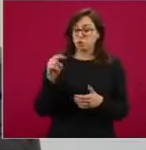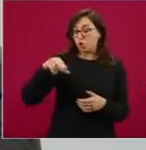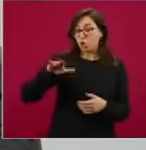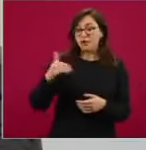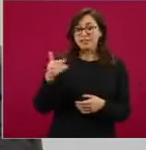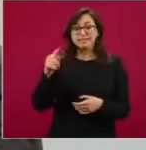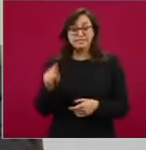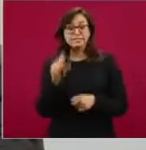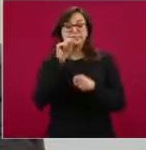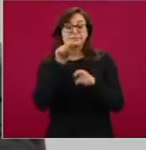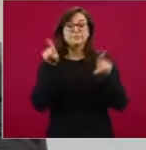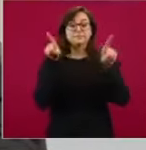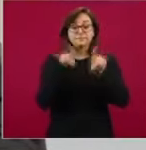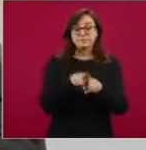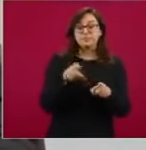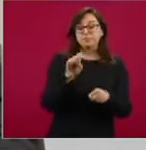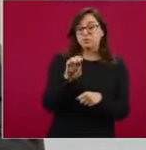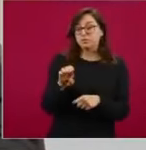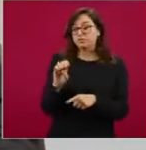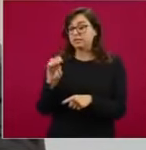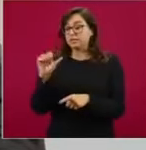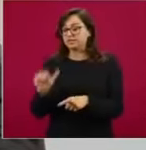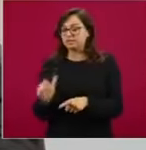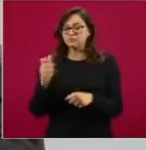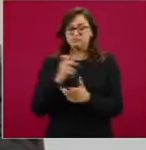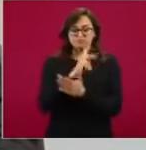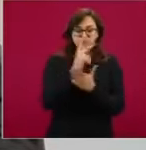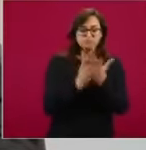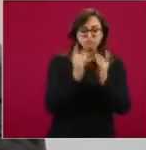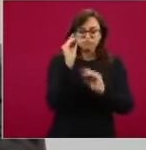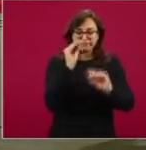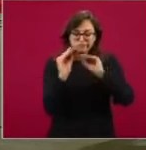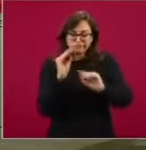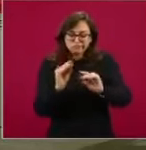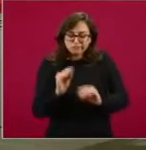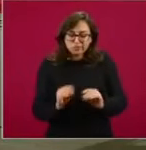conjunto el sector salud con CONACYT, de la creación de un programa con